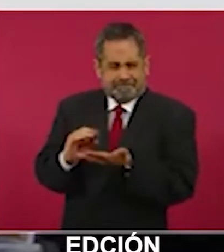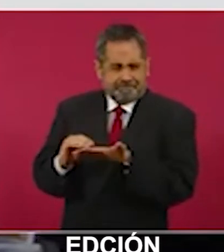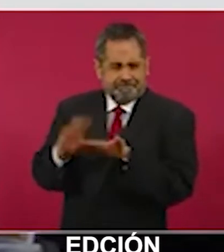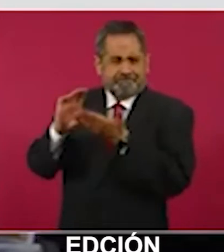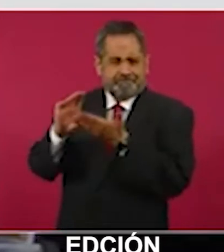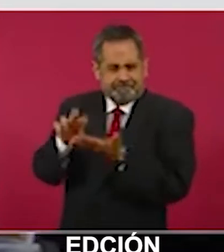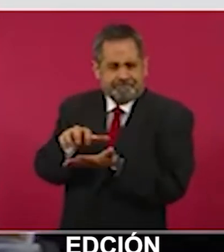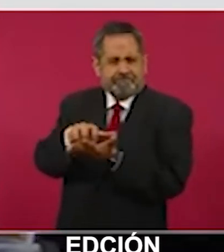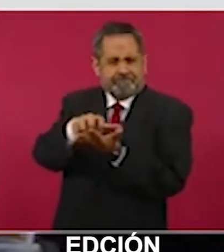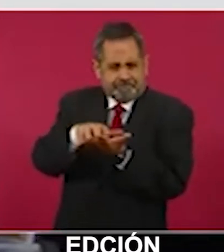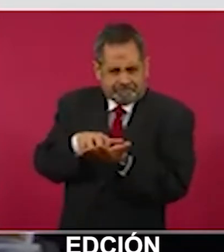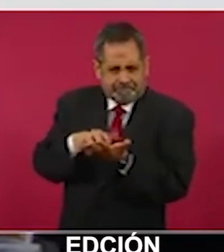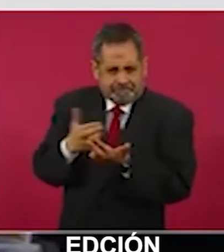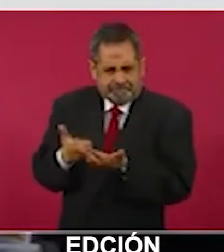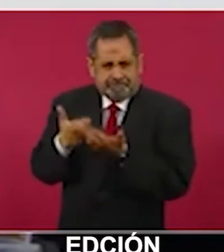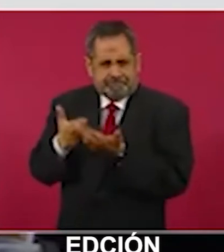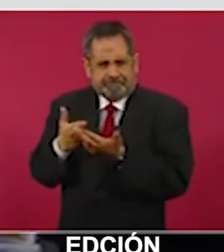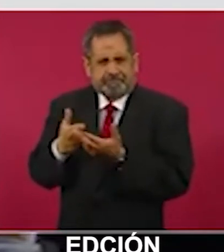de ahorrar.